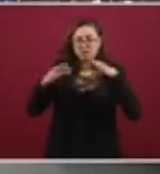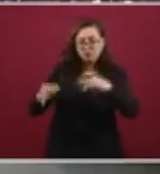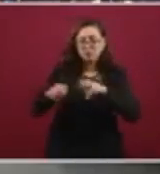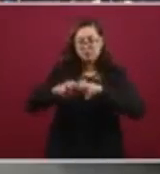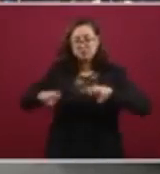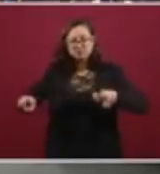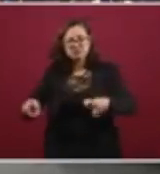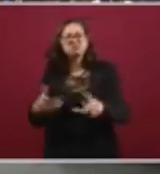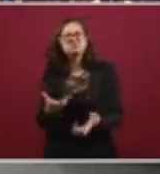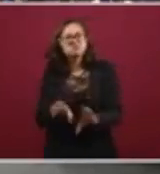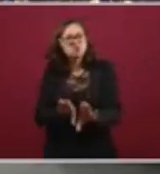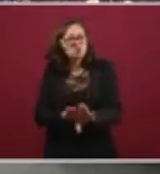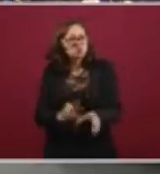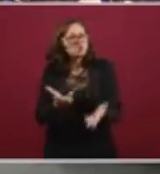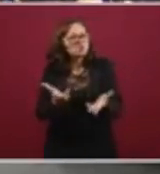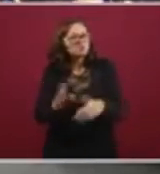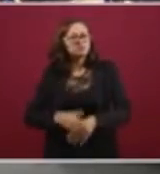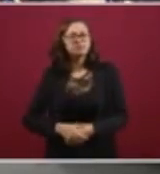Gracias.